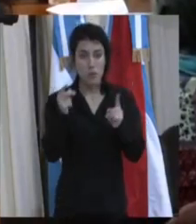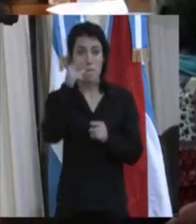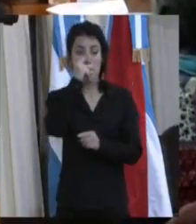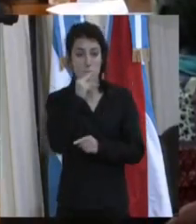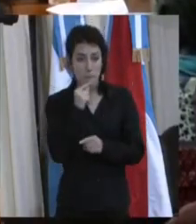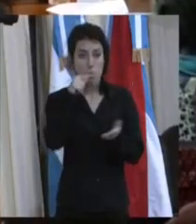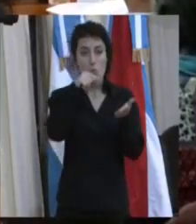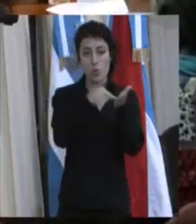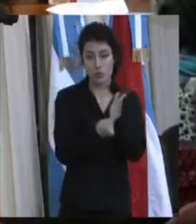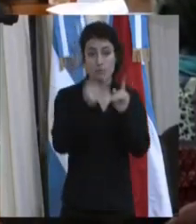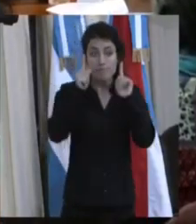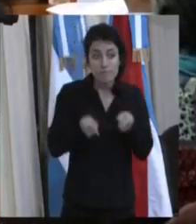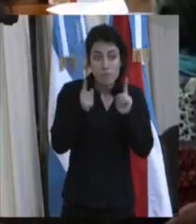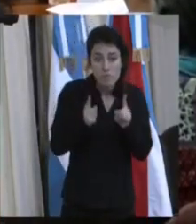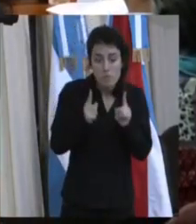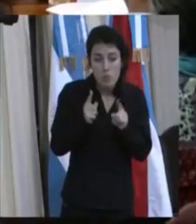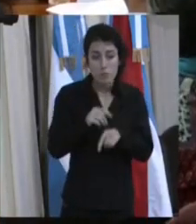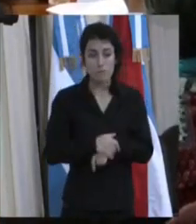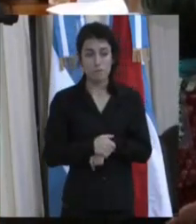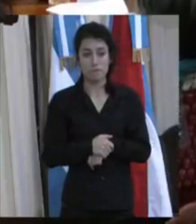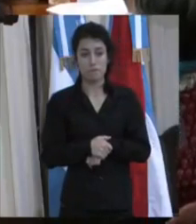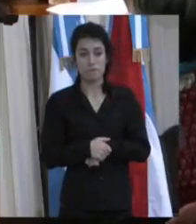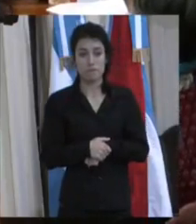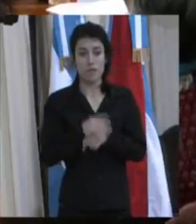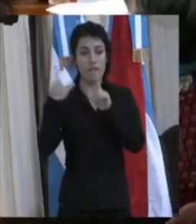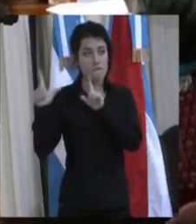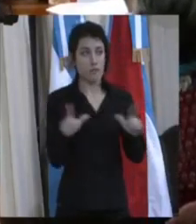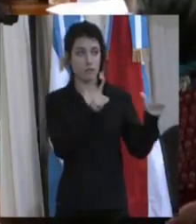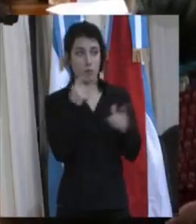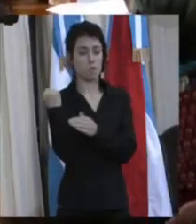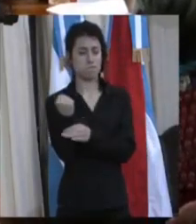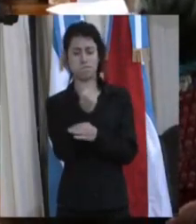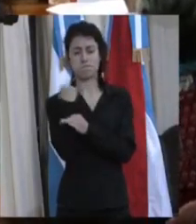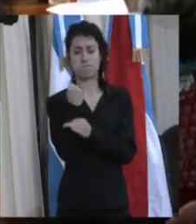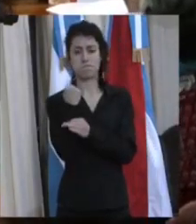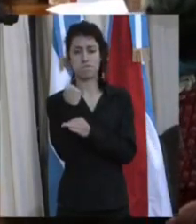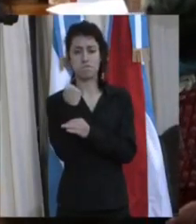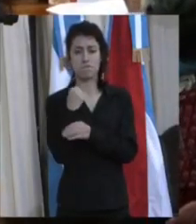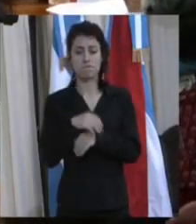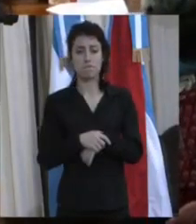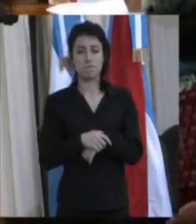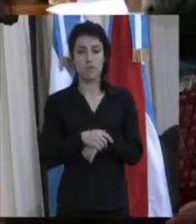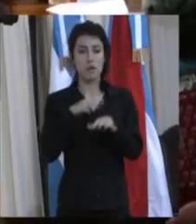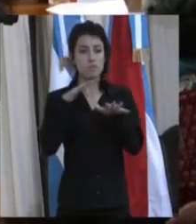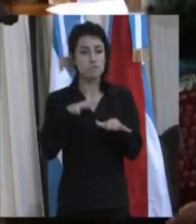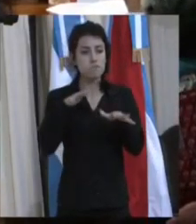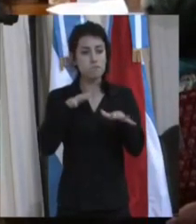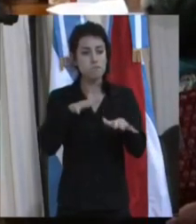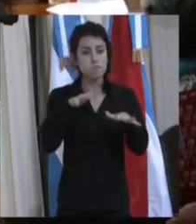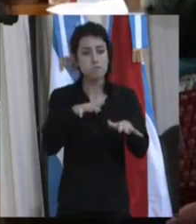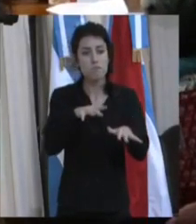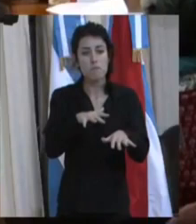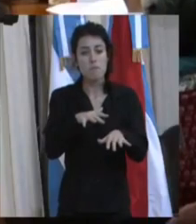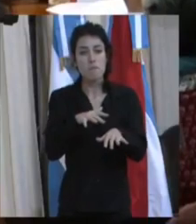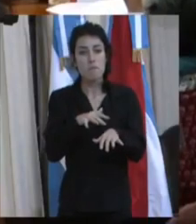Aires. Esta es la manifestación después de una foto hiper famosa, la manifestación después de